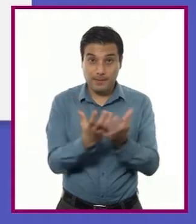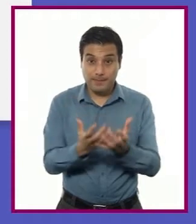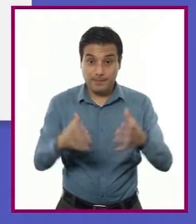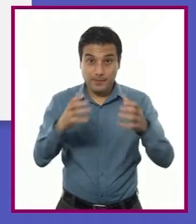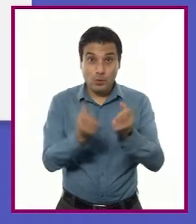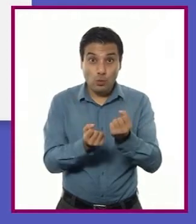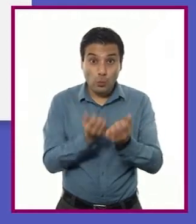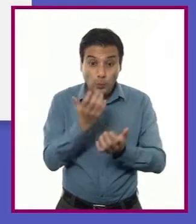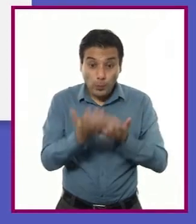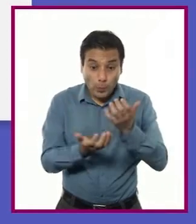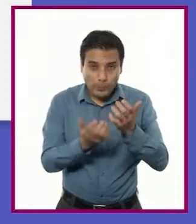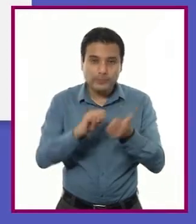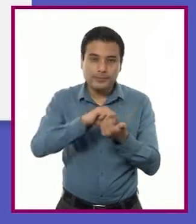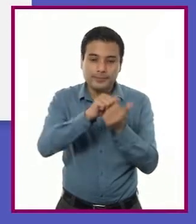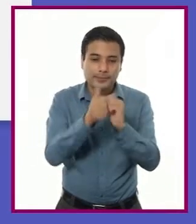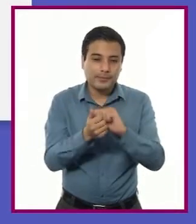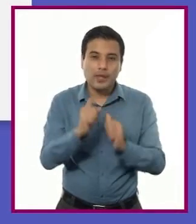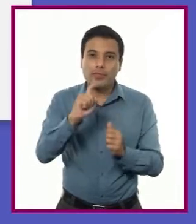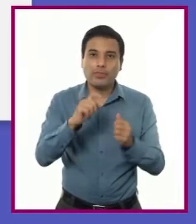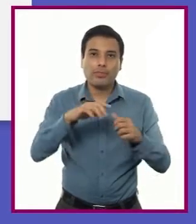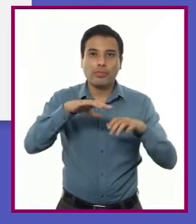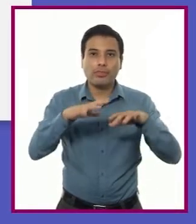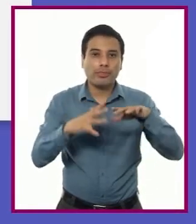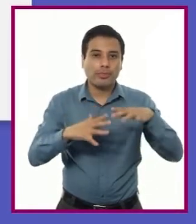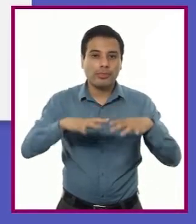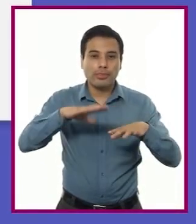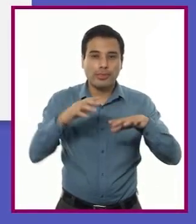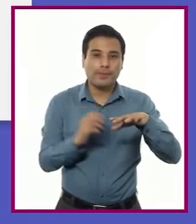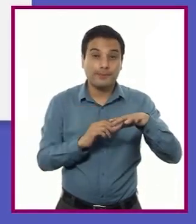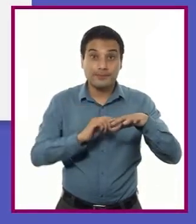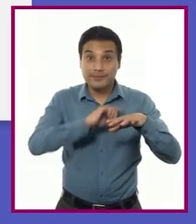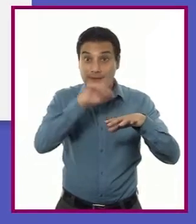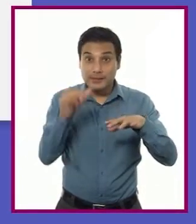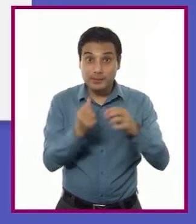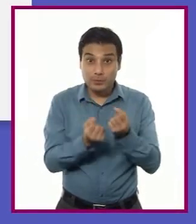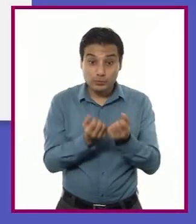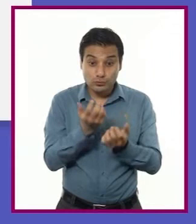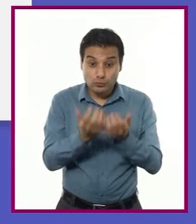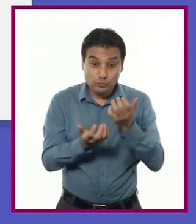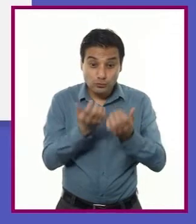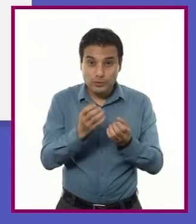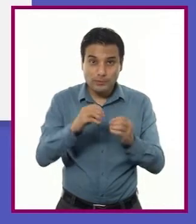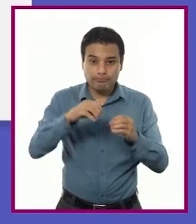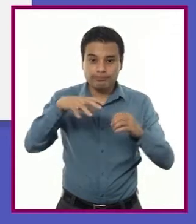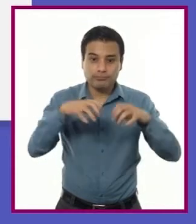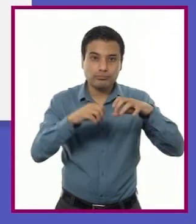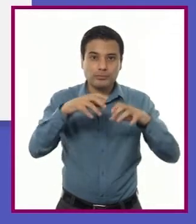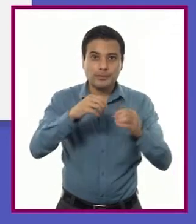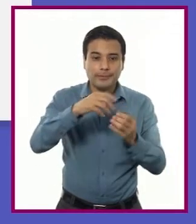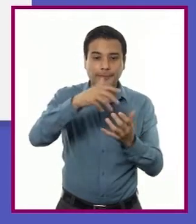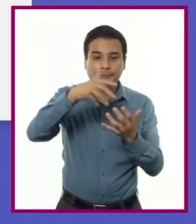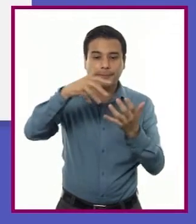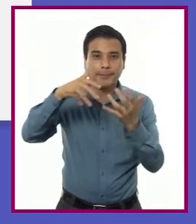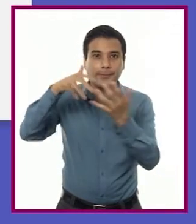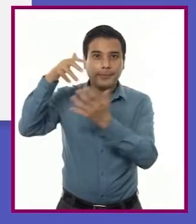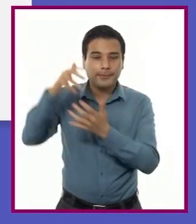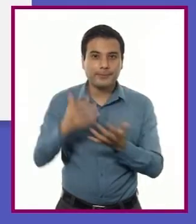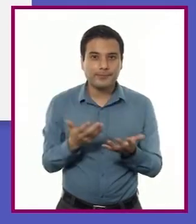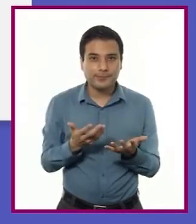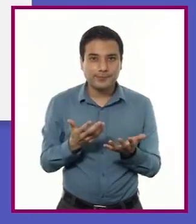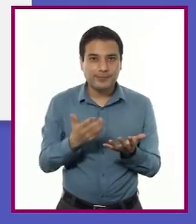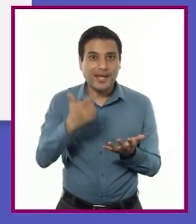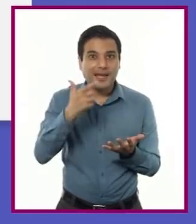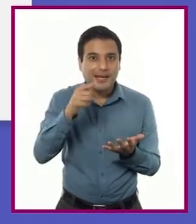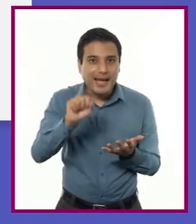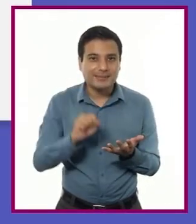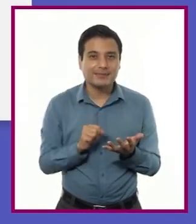funde. Pasan a agua líquida y finalmente el agua hierve y se evapora. Pasa a